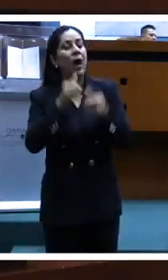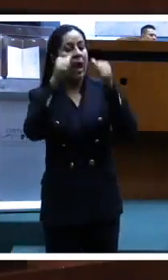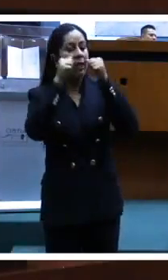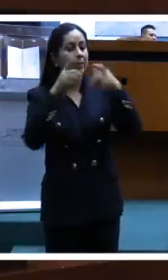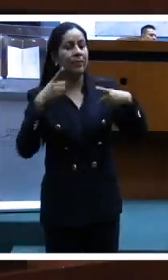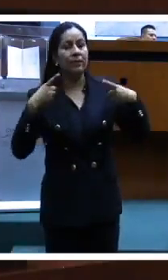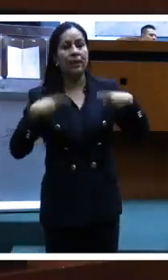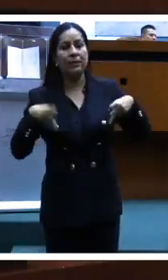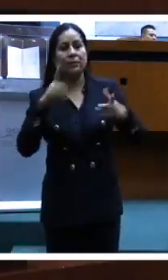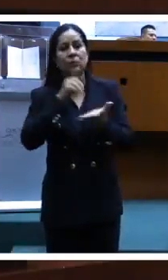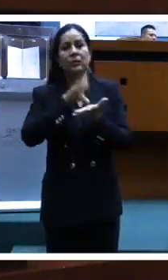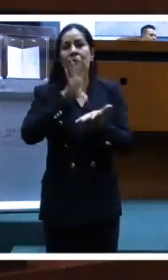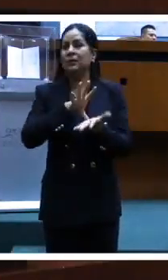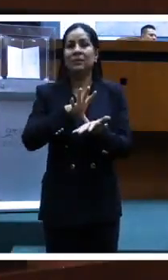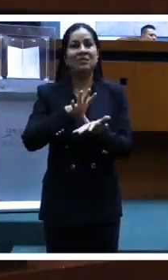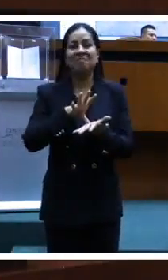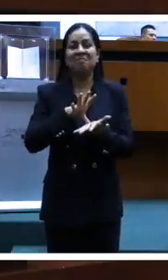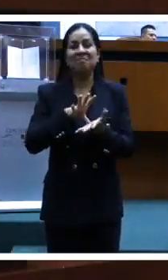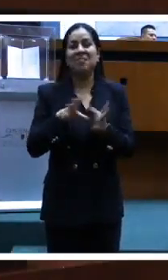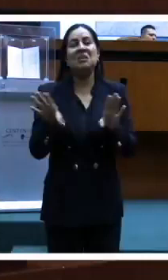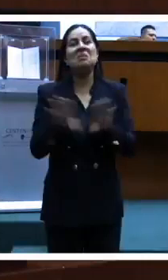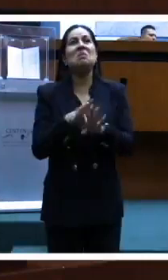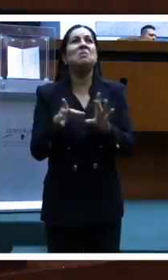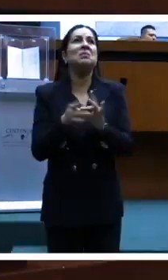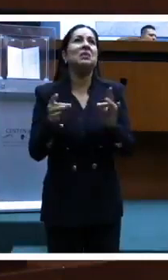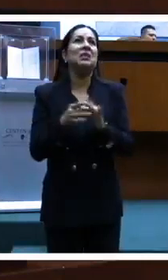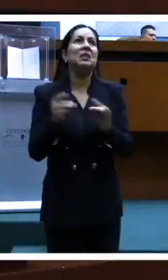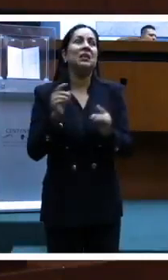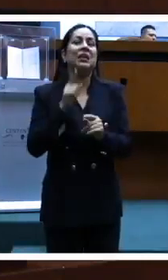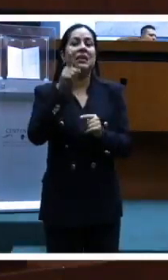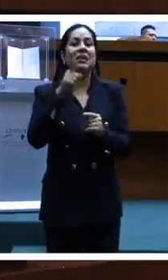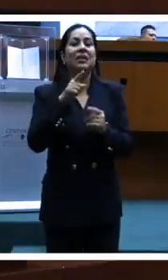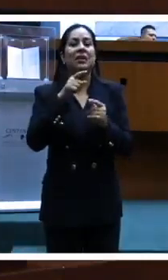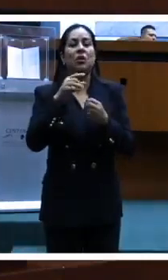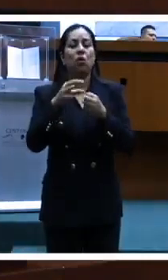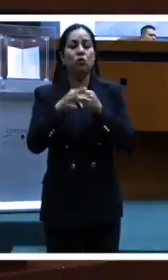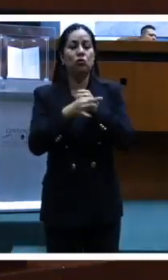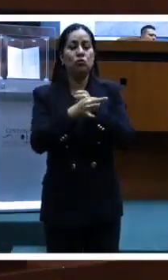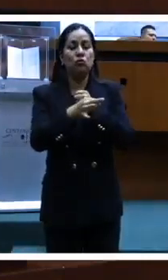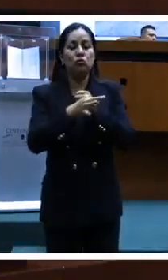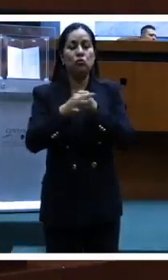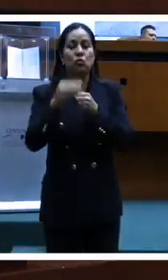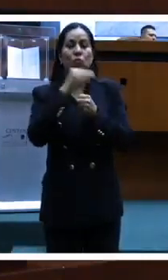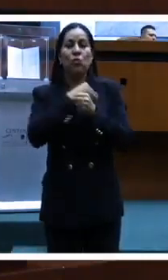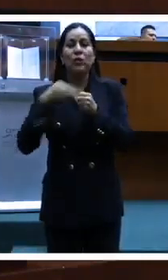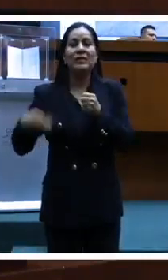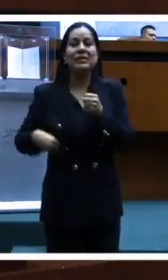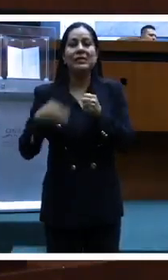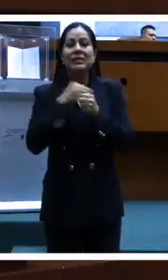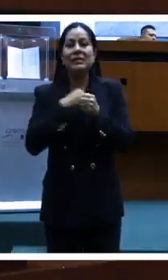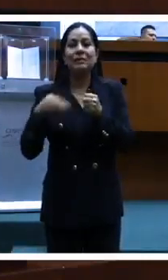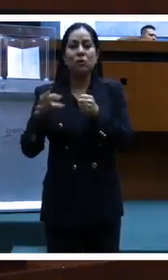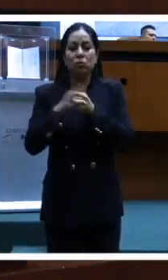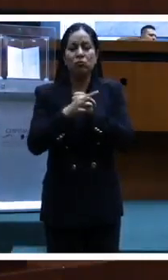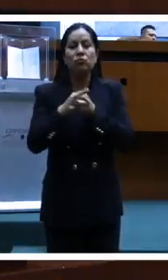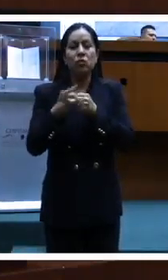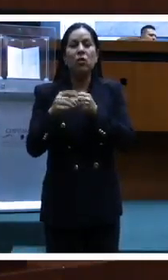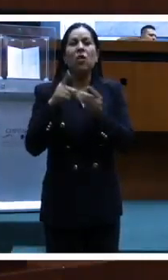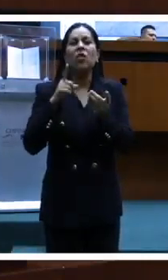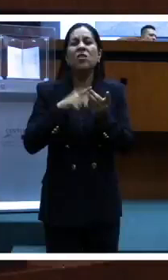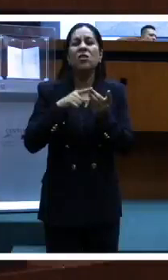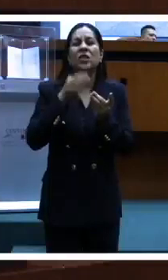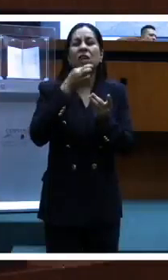con discapacidad. Y ni qué hablar de los casos en las localidades que tenemos en el estado de Guerrero, donde las